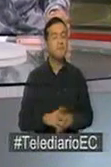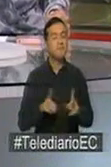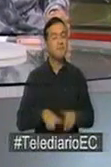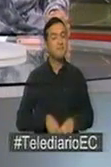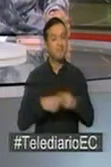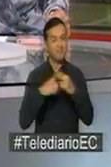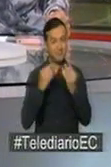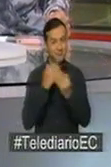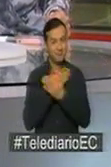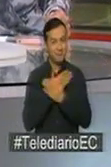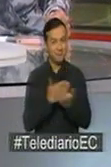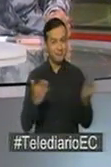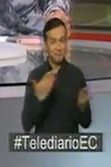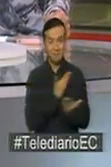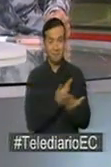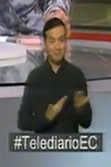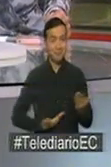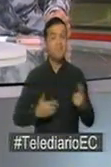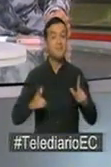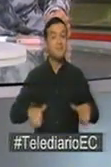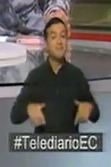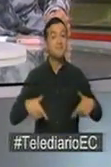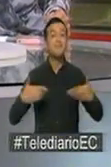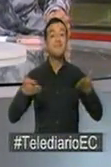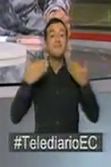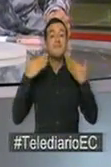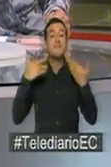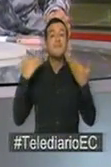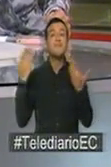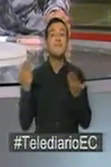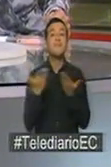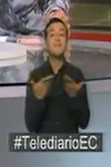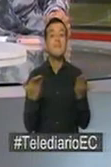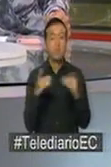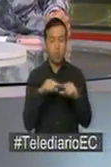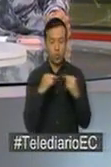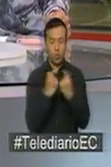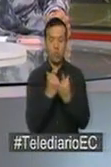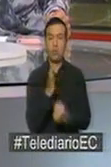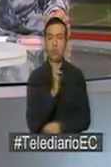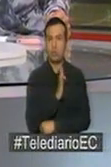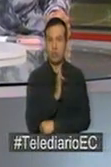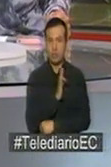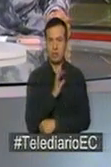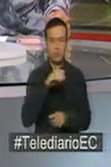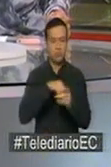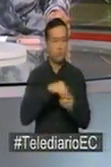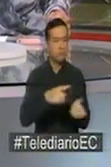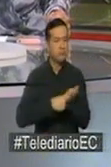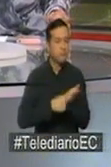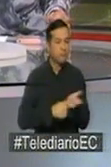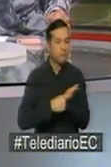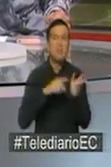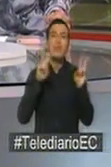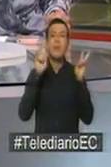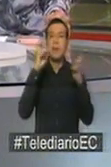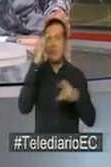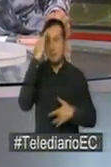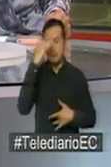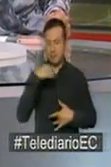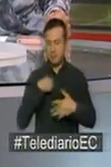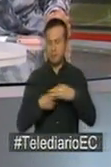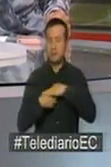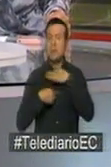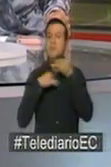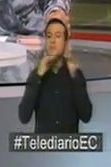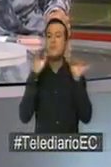Comenzamos con la presencia del presidente Lenín Moreno en Guayaquil. Se instaló la mesa técnica de trabajo por la emergencia sanitaria desde las instalaciones del ECU